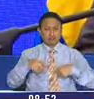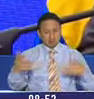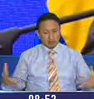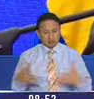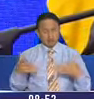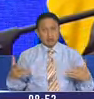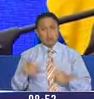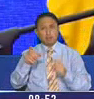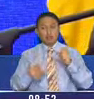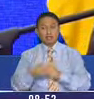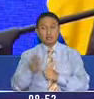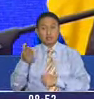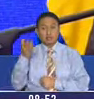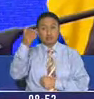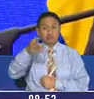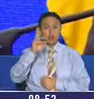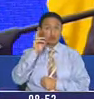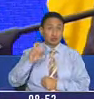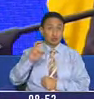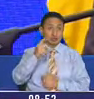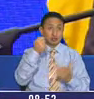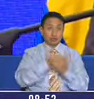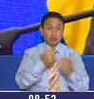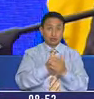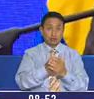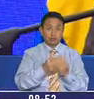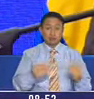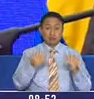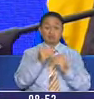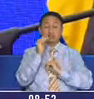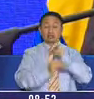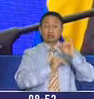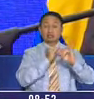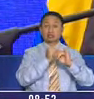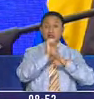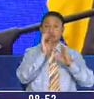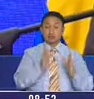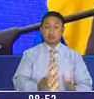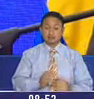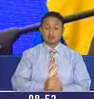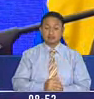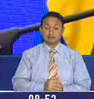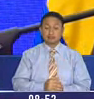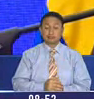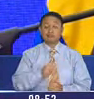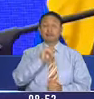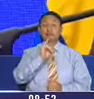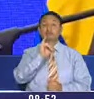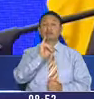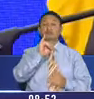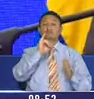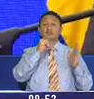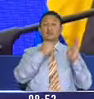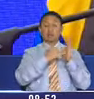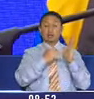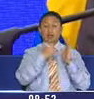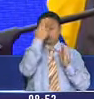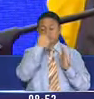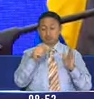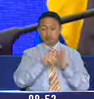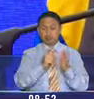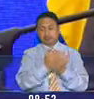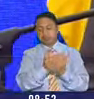el consumo de turistas locales e internacionales, y eliminamos el IVA en acomodación